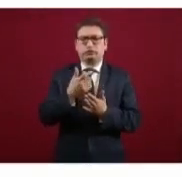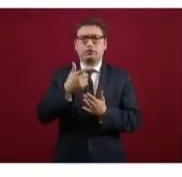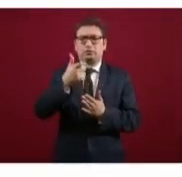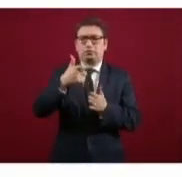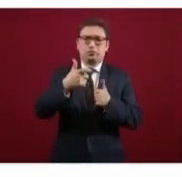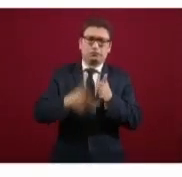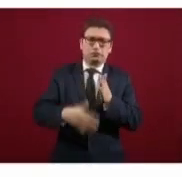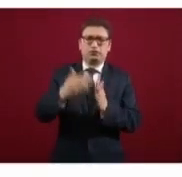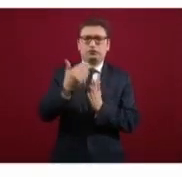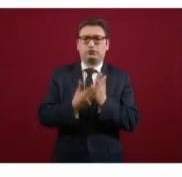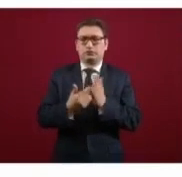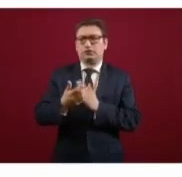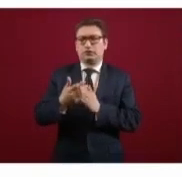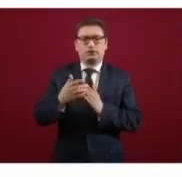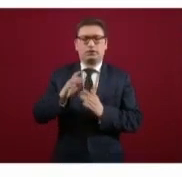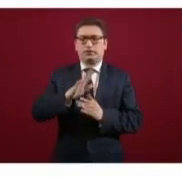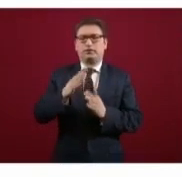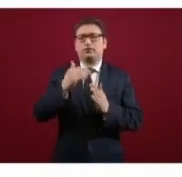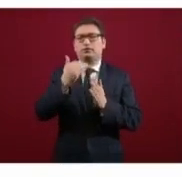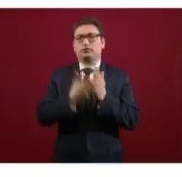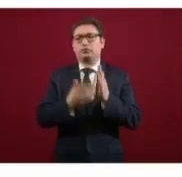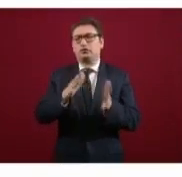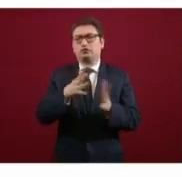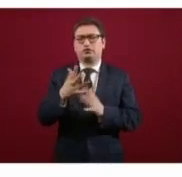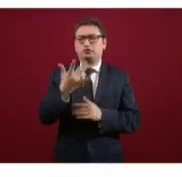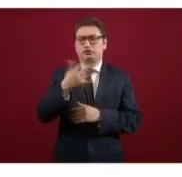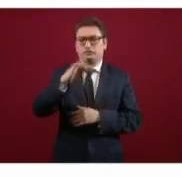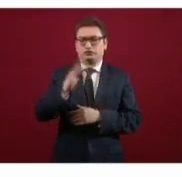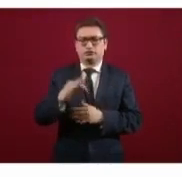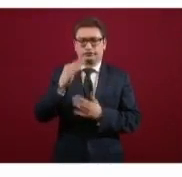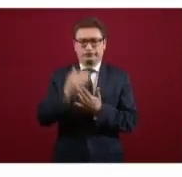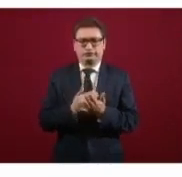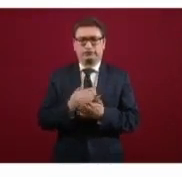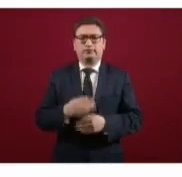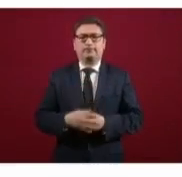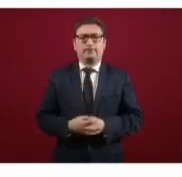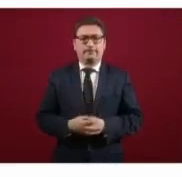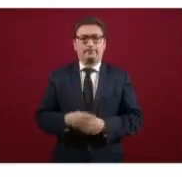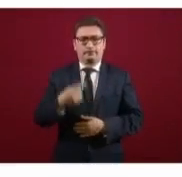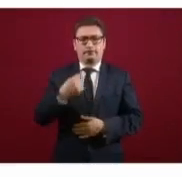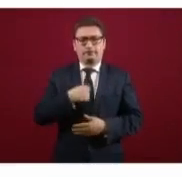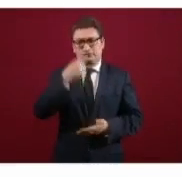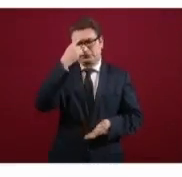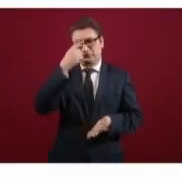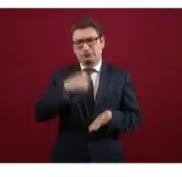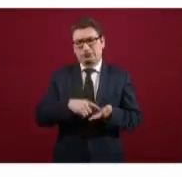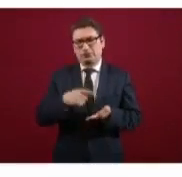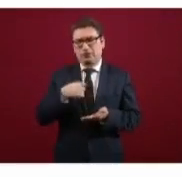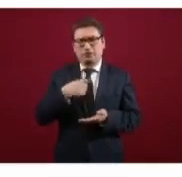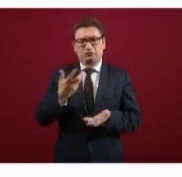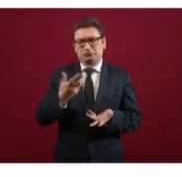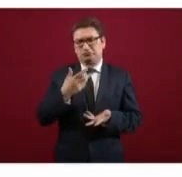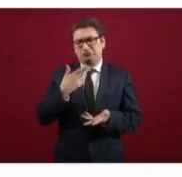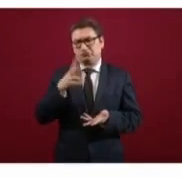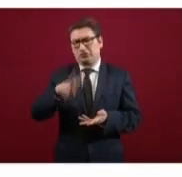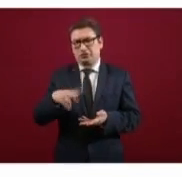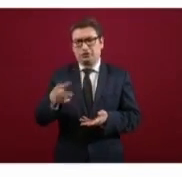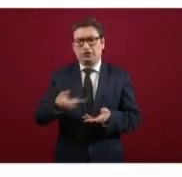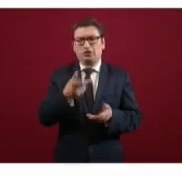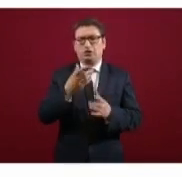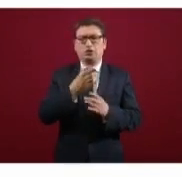precio por debajo del valor del mercado aproximadamente 50 por ciento creo éste insisto que son